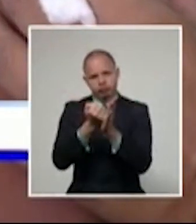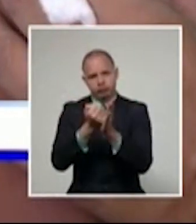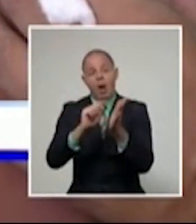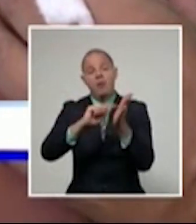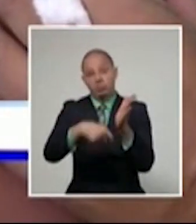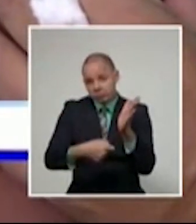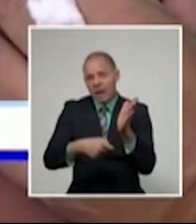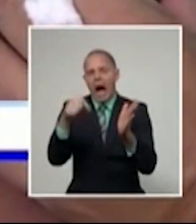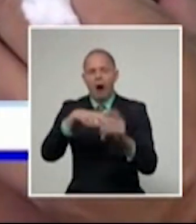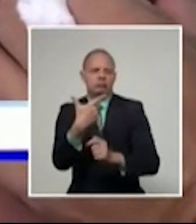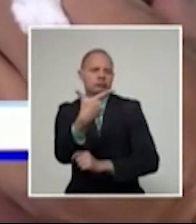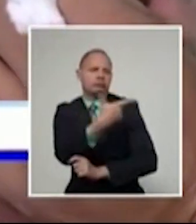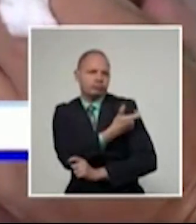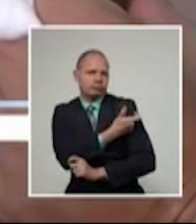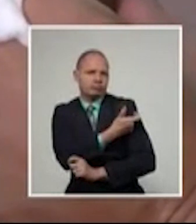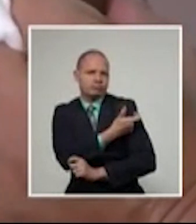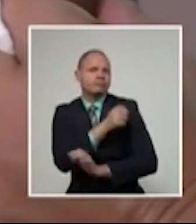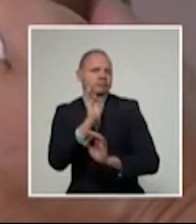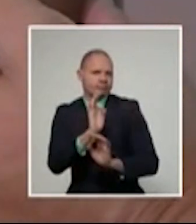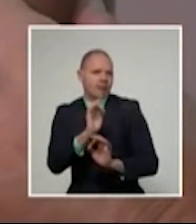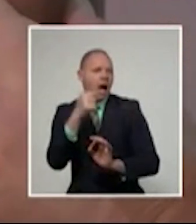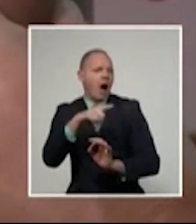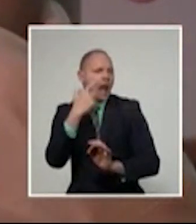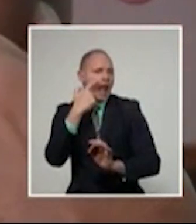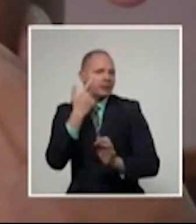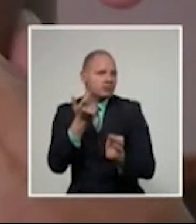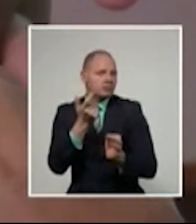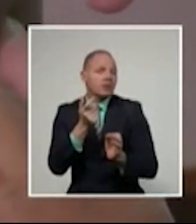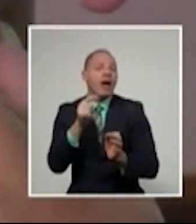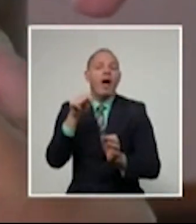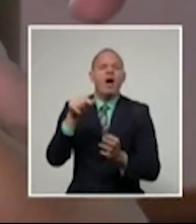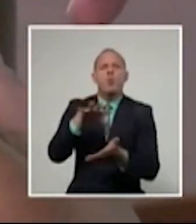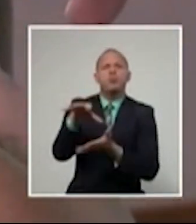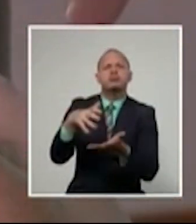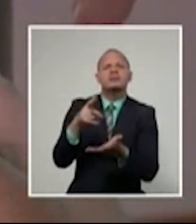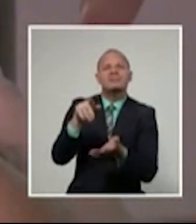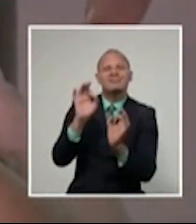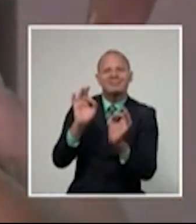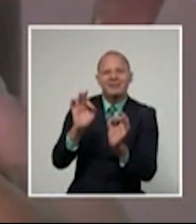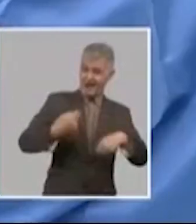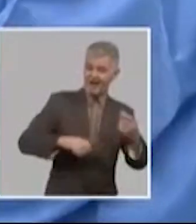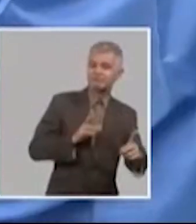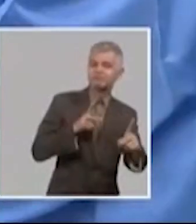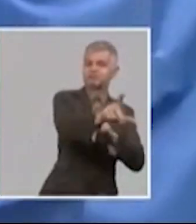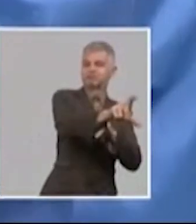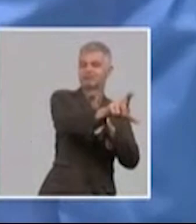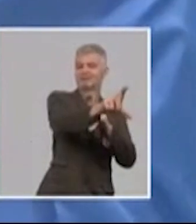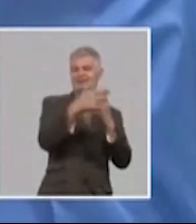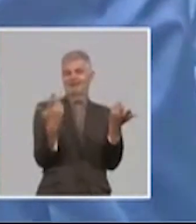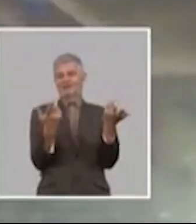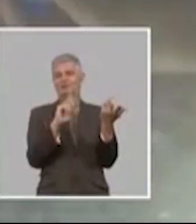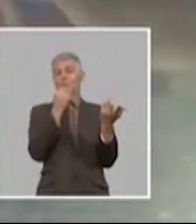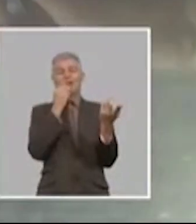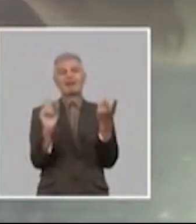del candidato vacunal cubano Soberana 01 en el Centro Nacional de Toxicología Senatox en la... Que no puede ser a lo mejor